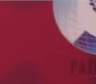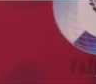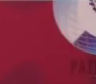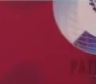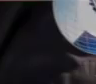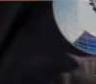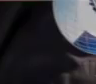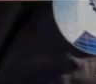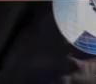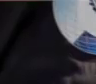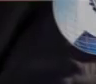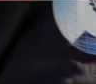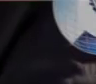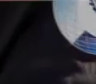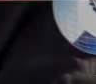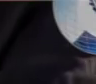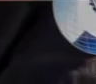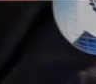que